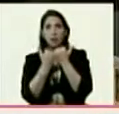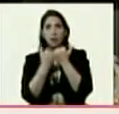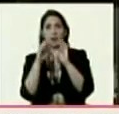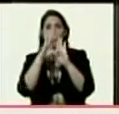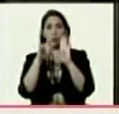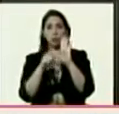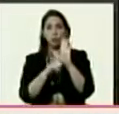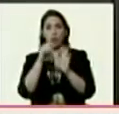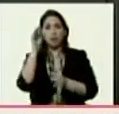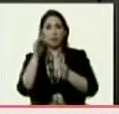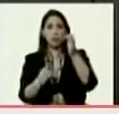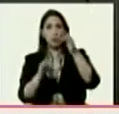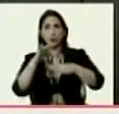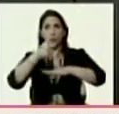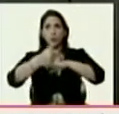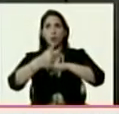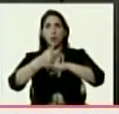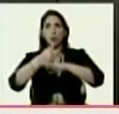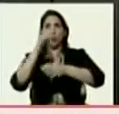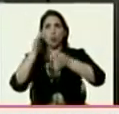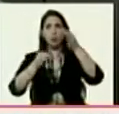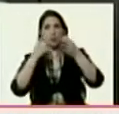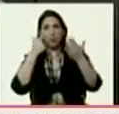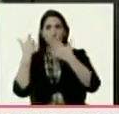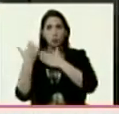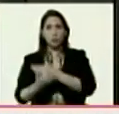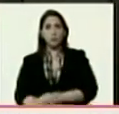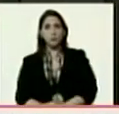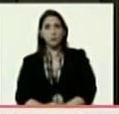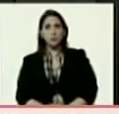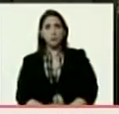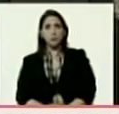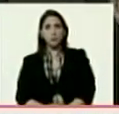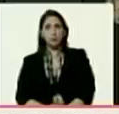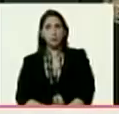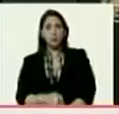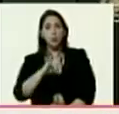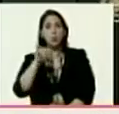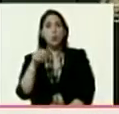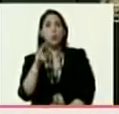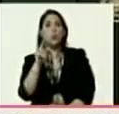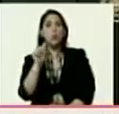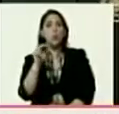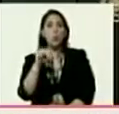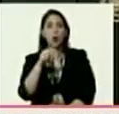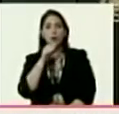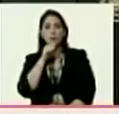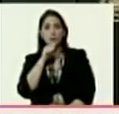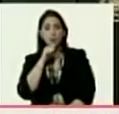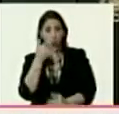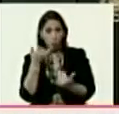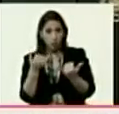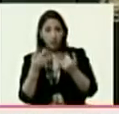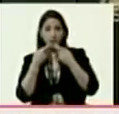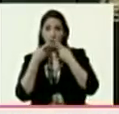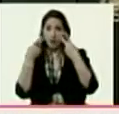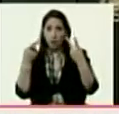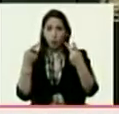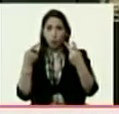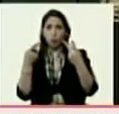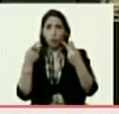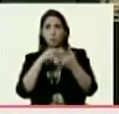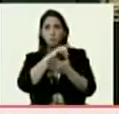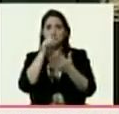Justicia. Del presidente de la Sala Constitucional del Tribunal Supremo, magistrado Juan José Mendoza, quien acaba de declarar